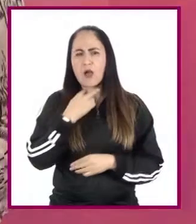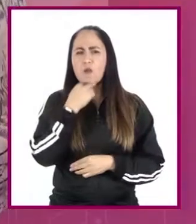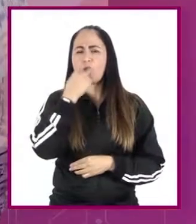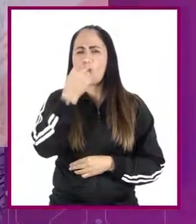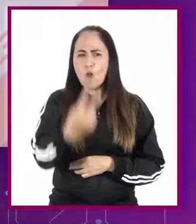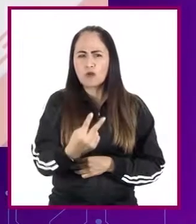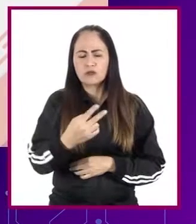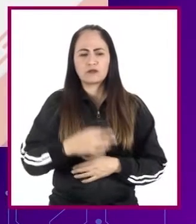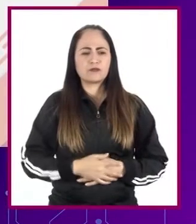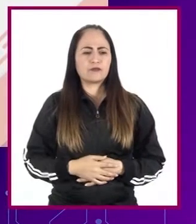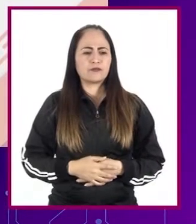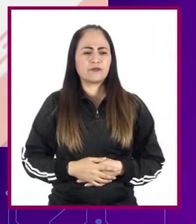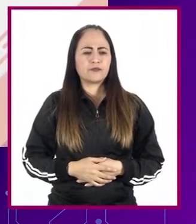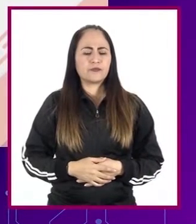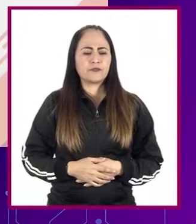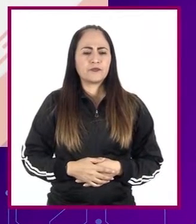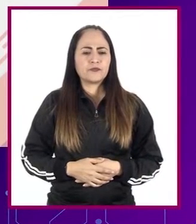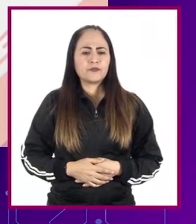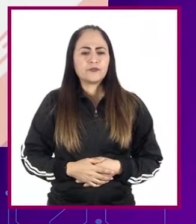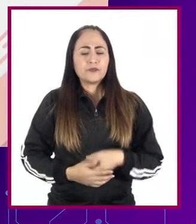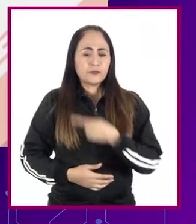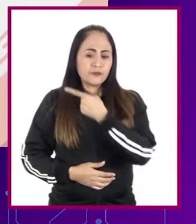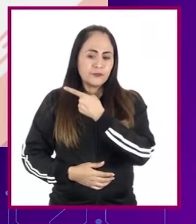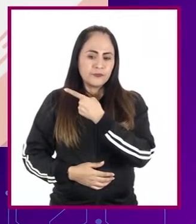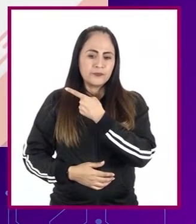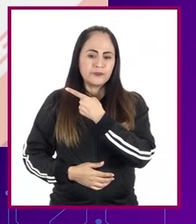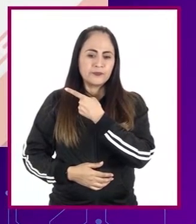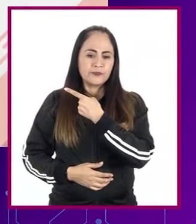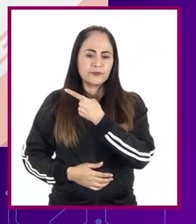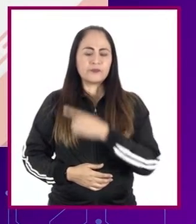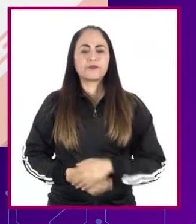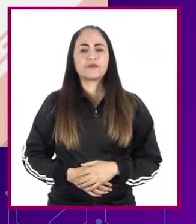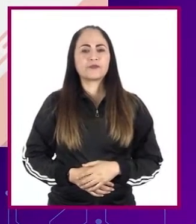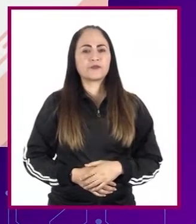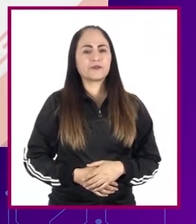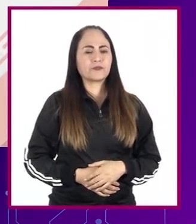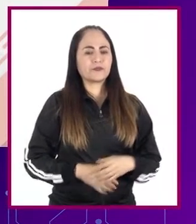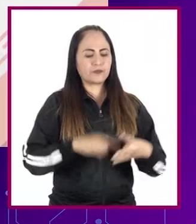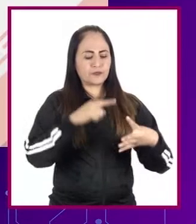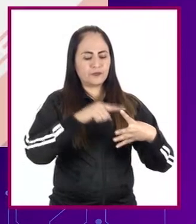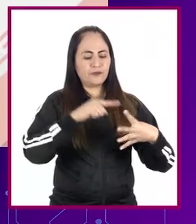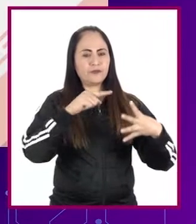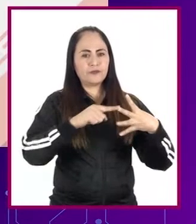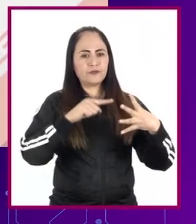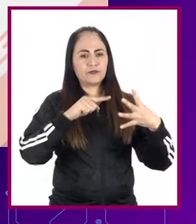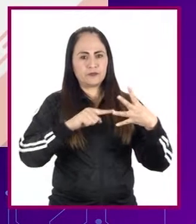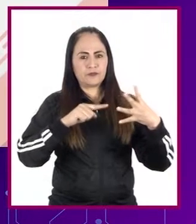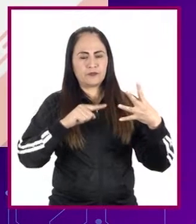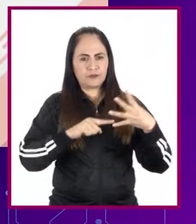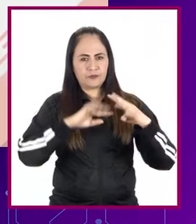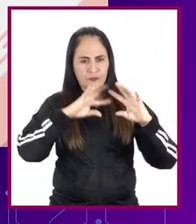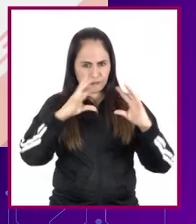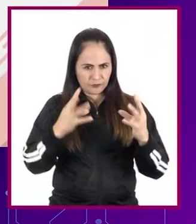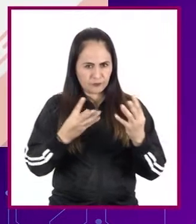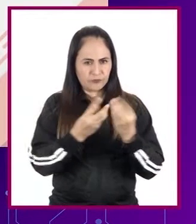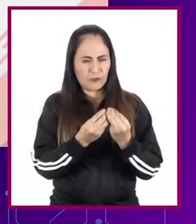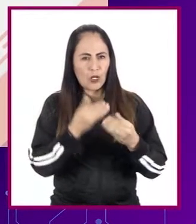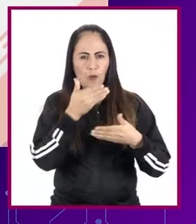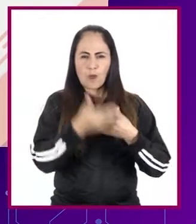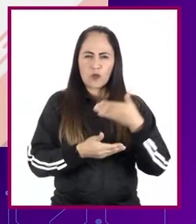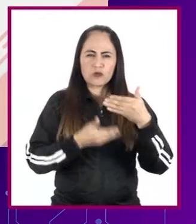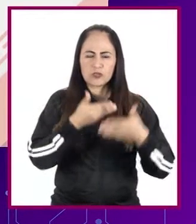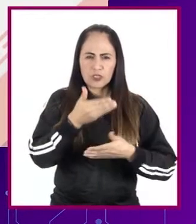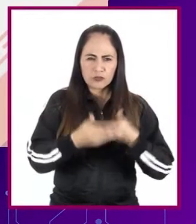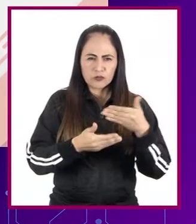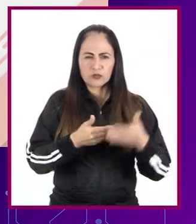ambiente. El concepto engloba varios elementos de naturaleza diferente que corresponden a procesos diferentes en la